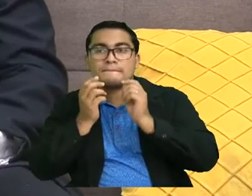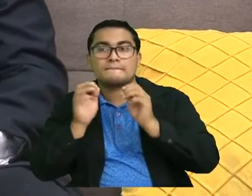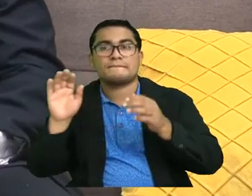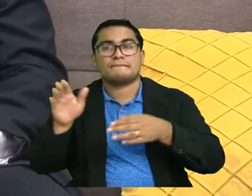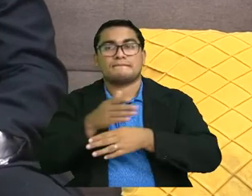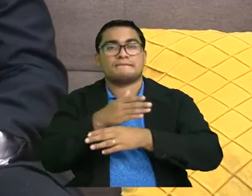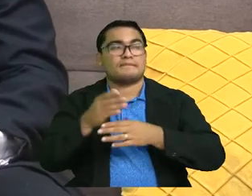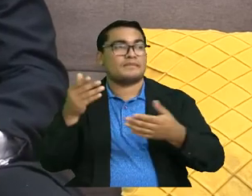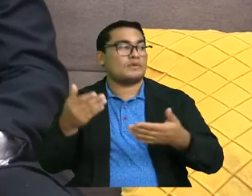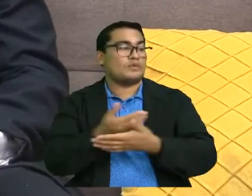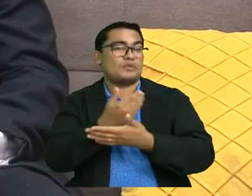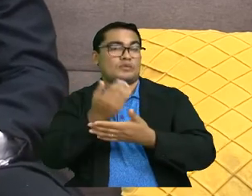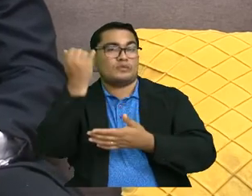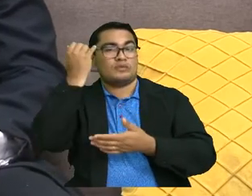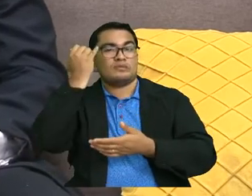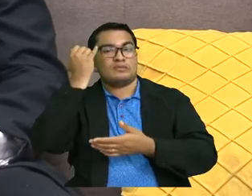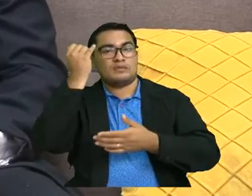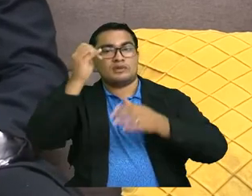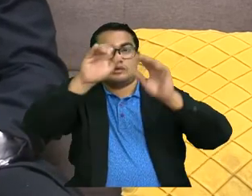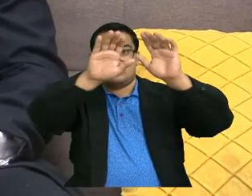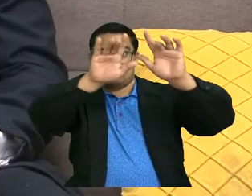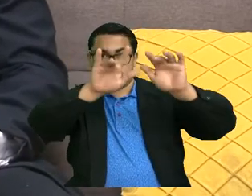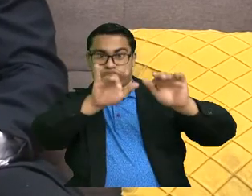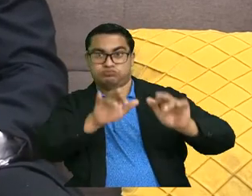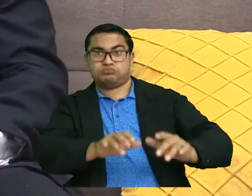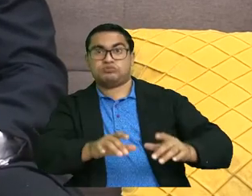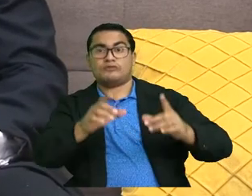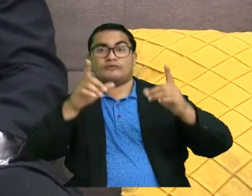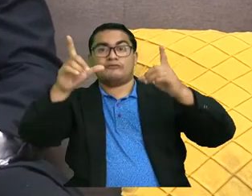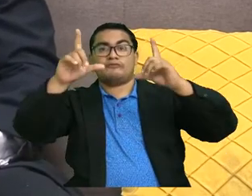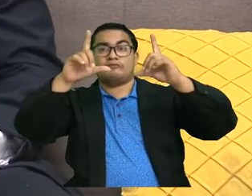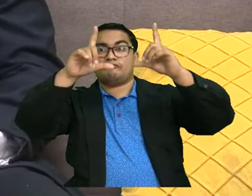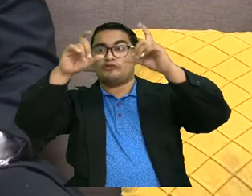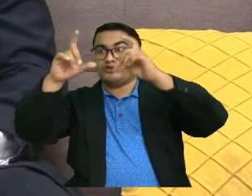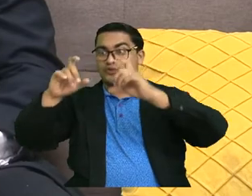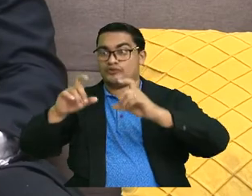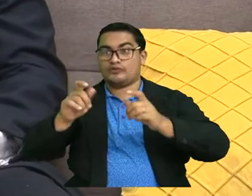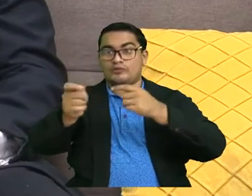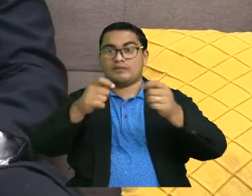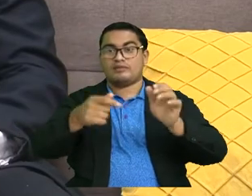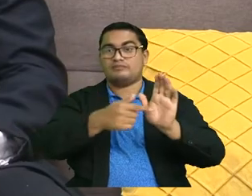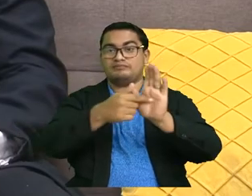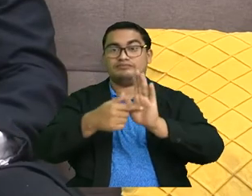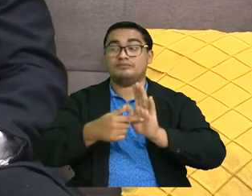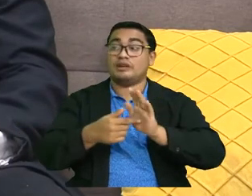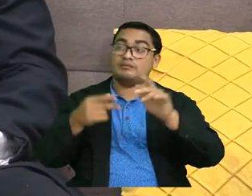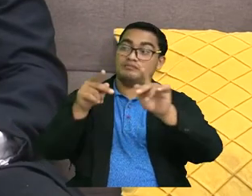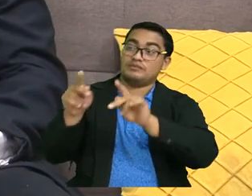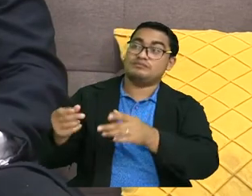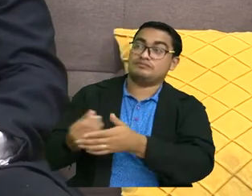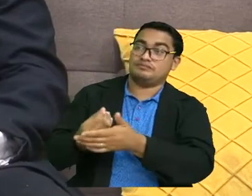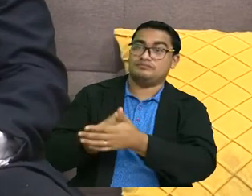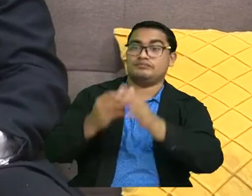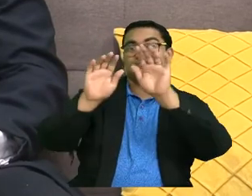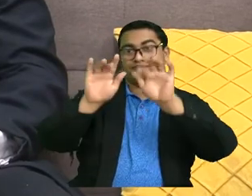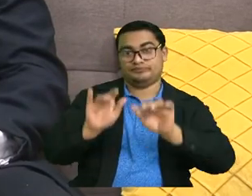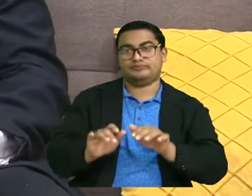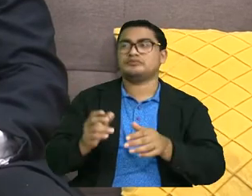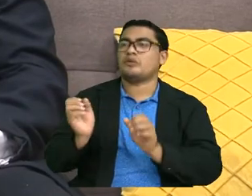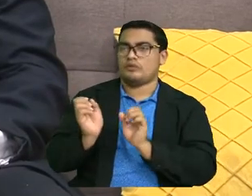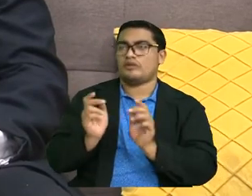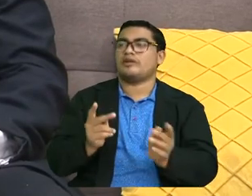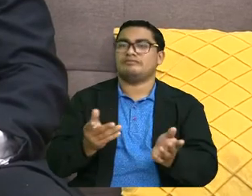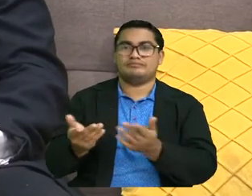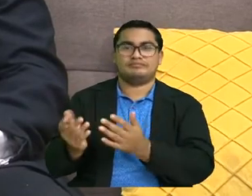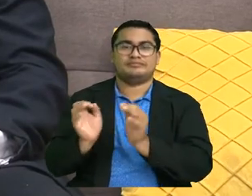cosas se hacen virtual. Entonces, cuando hablamos de Expo Pyme, hoy estamos hablando de la primera